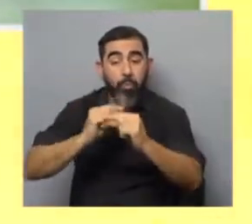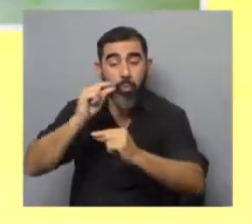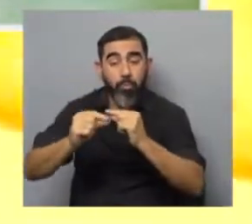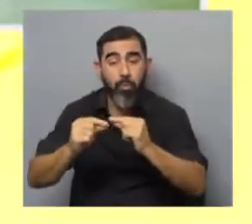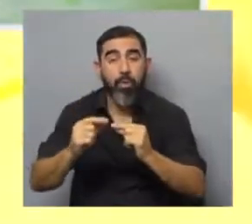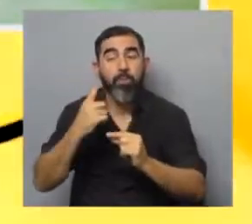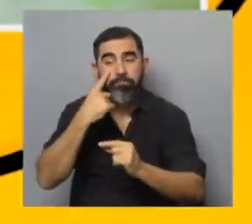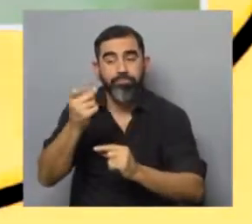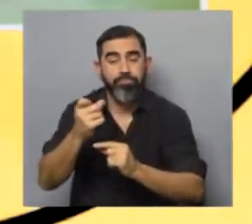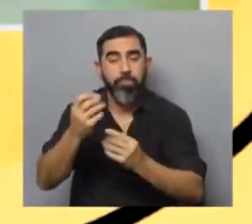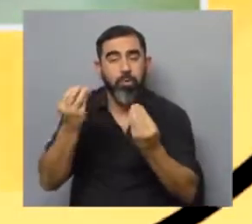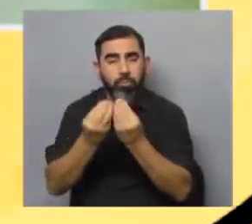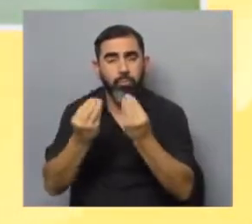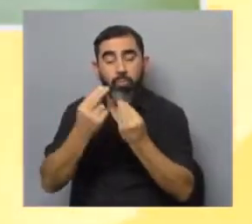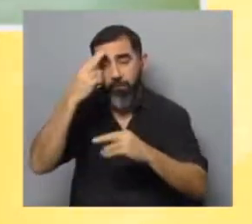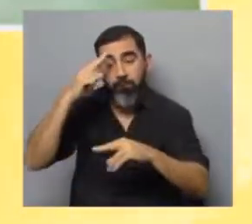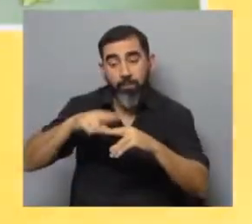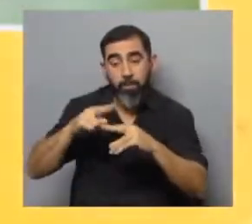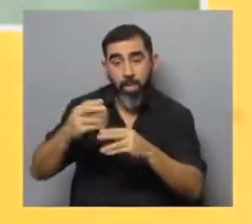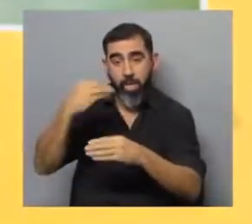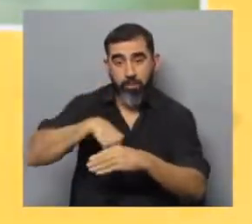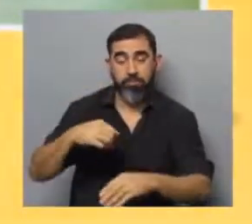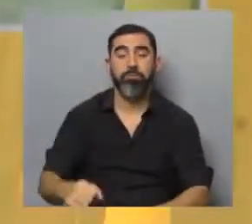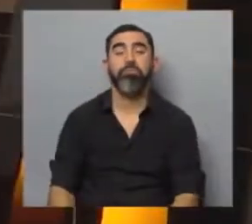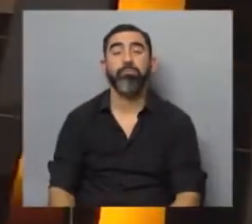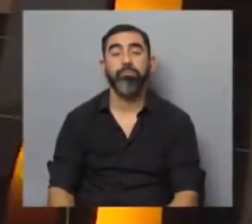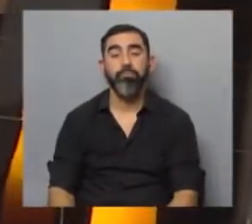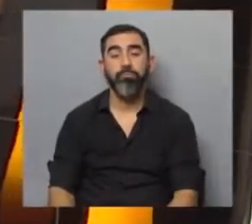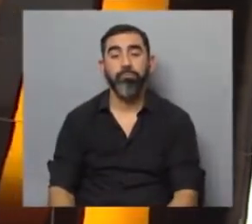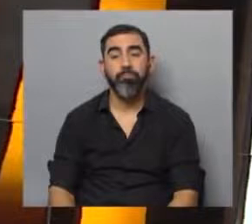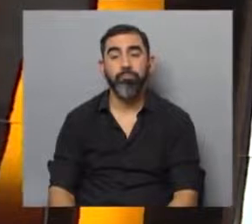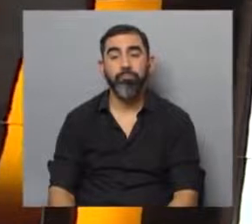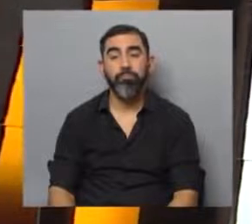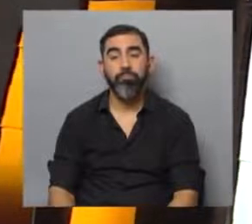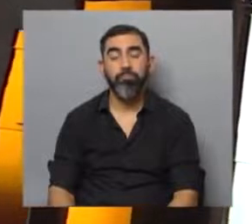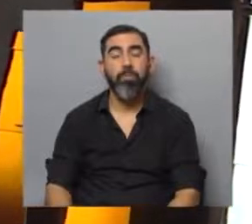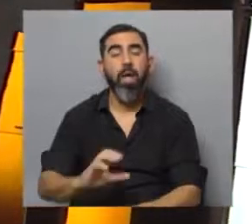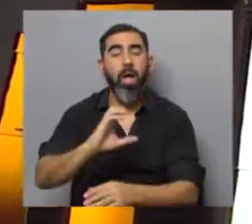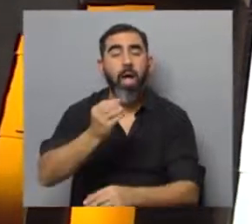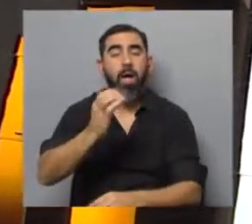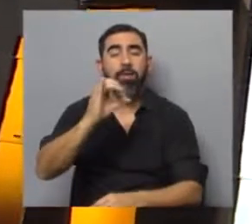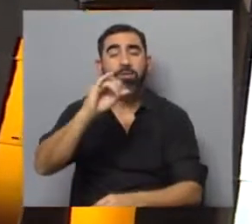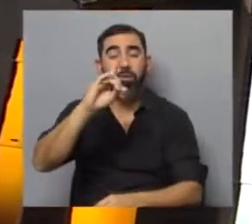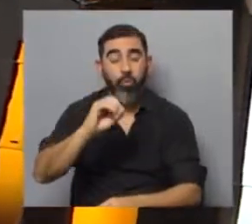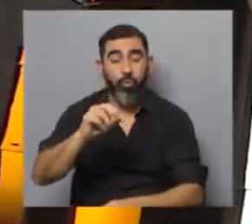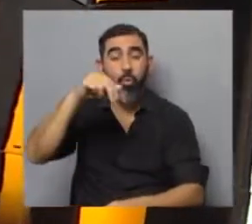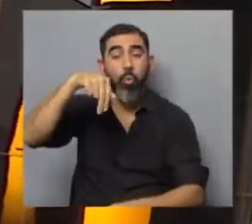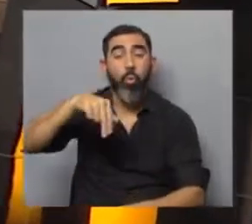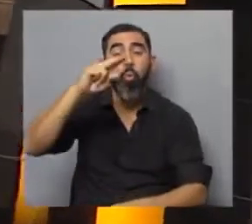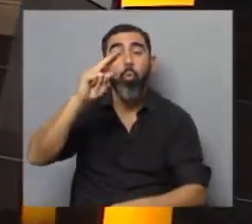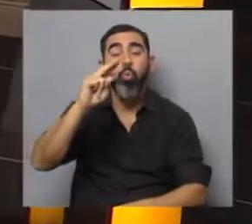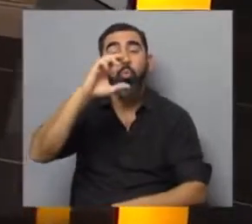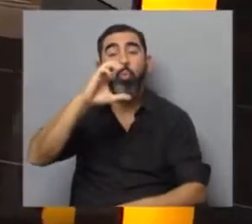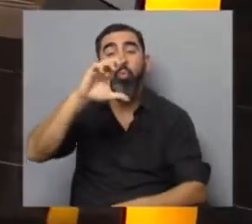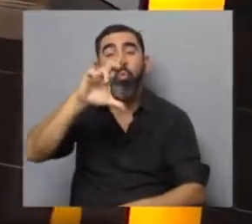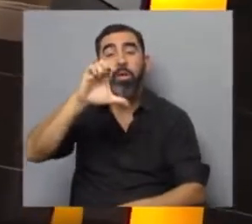que está involucrada en un montón de patologías. Ahora, lo definimos como un ácido nucleico, sin embargo el ARN, y